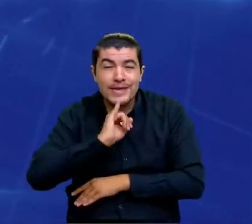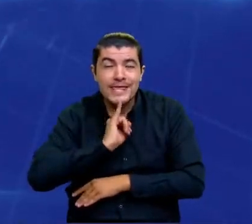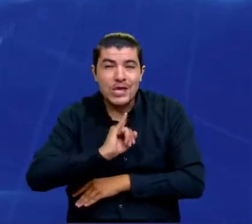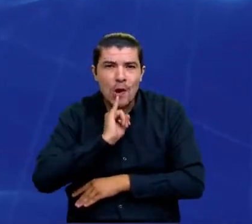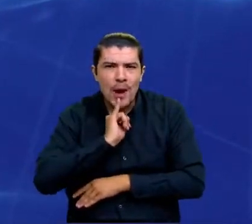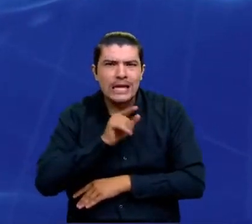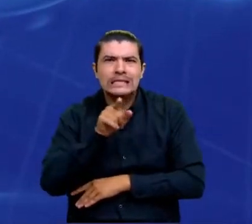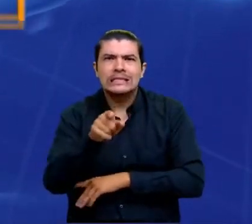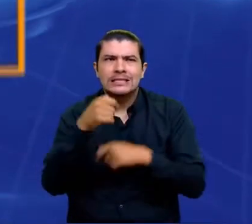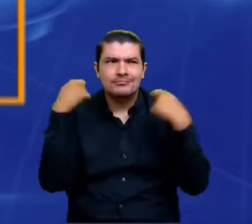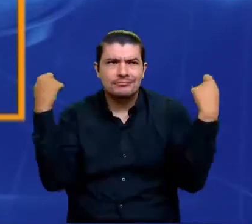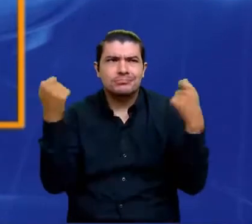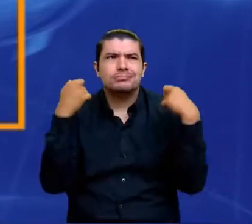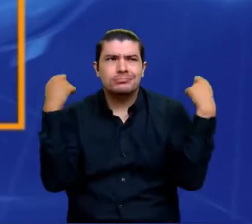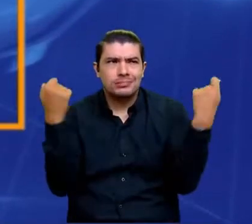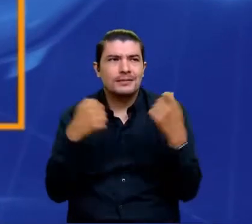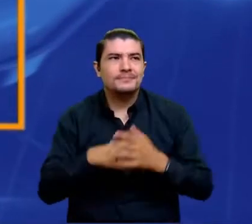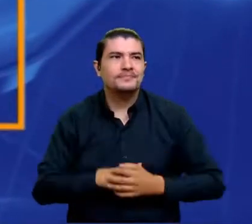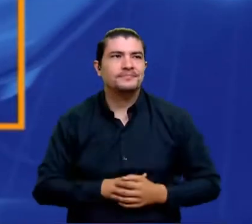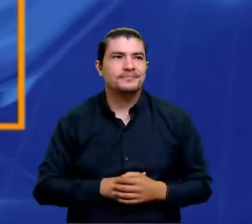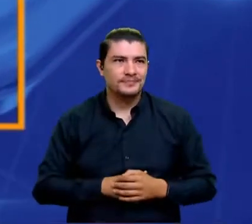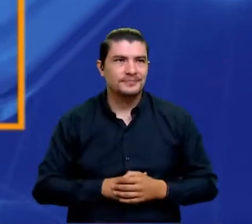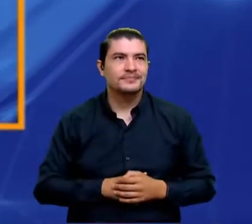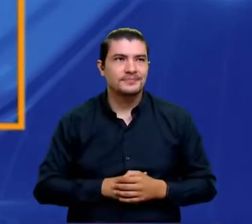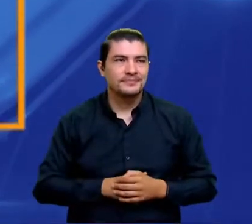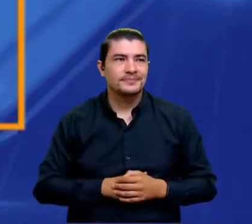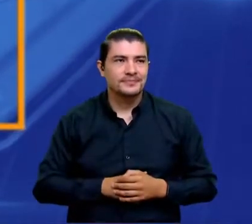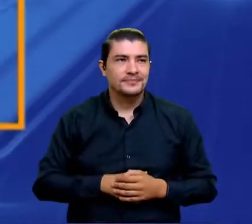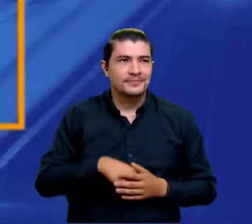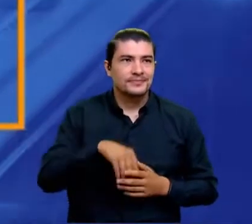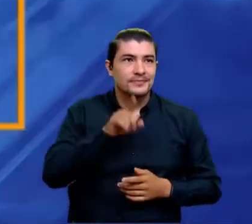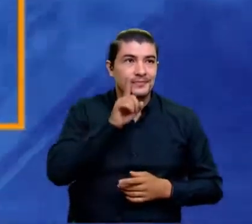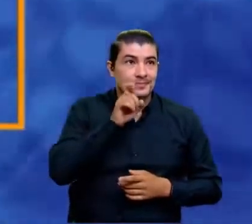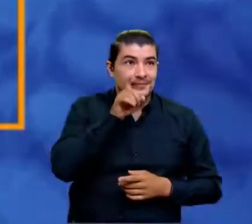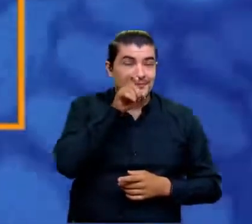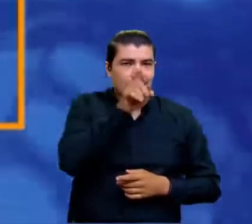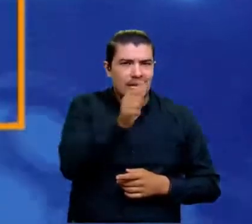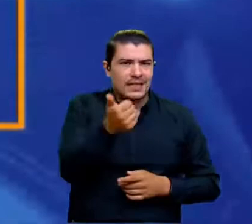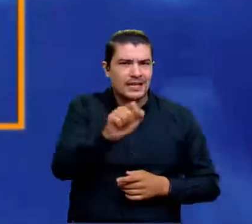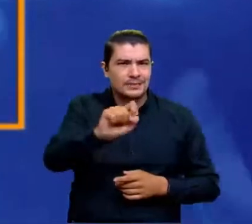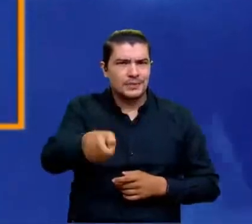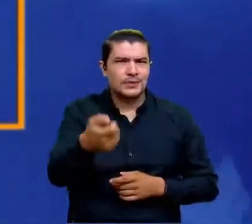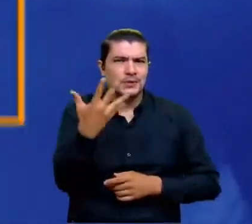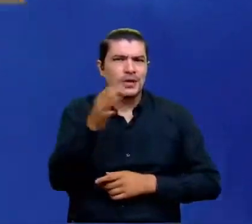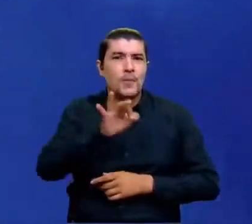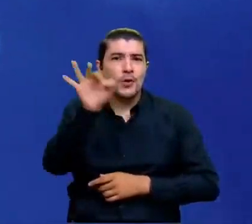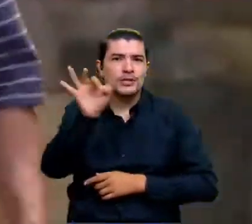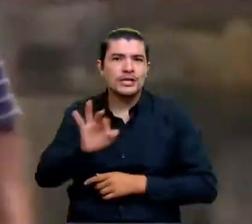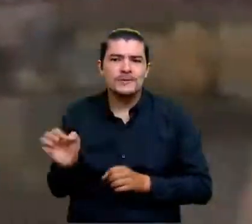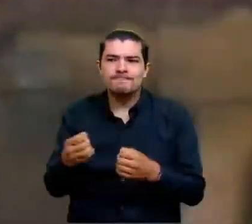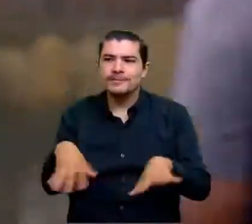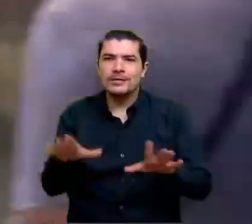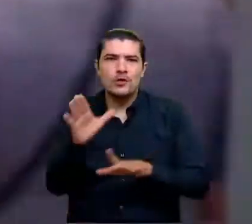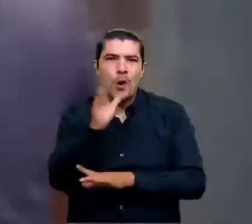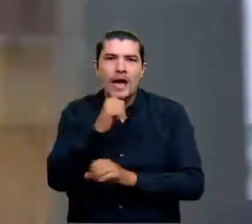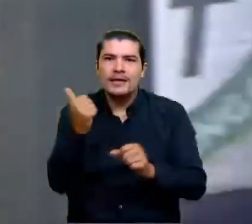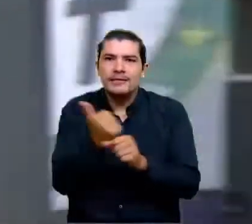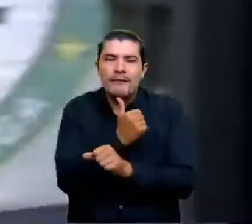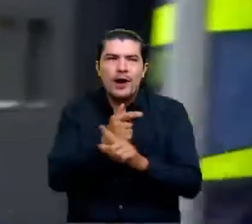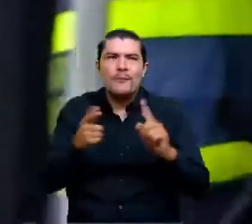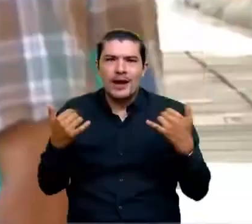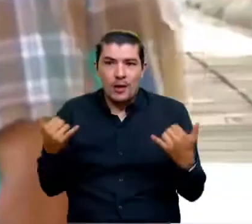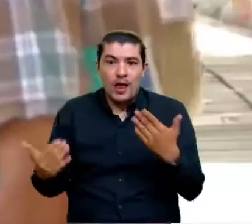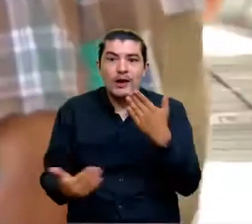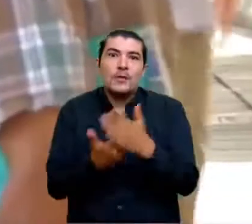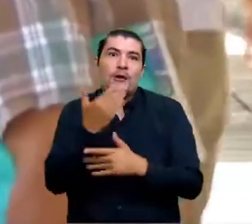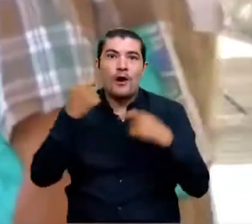menor tasa de desempleo el 10 5 y los bumangueses están preocupados sin embargo comienza a llegar nuevas ofertas laborales